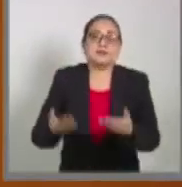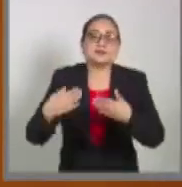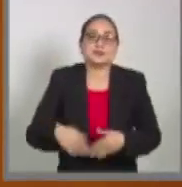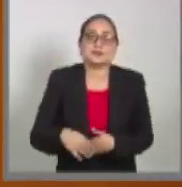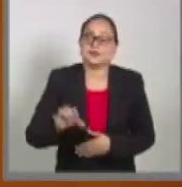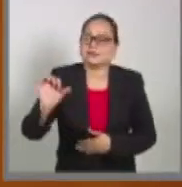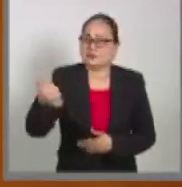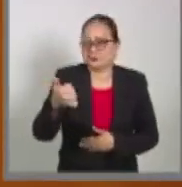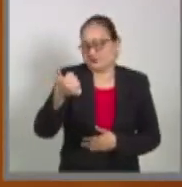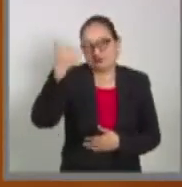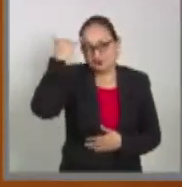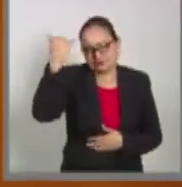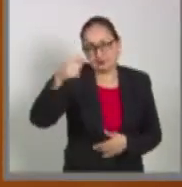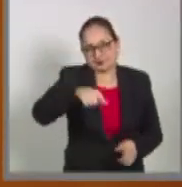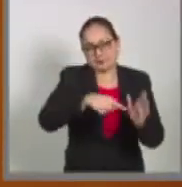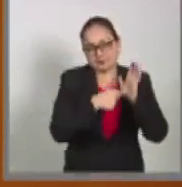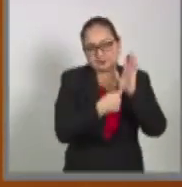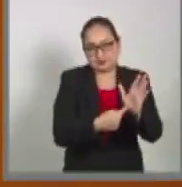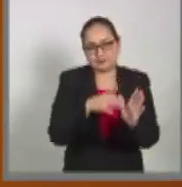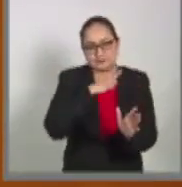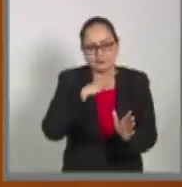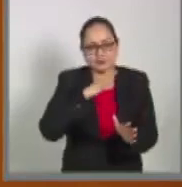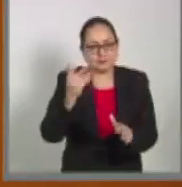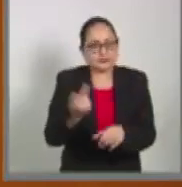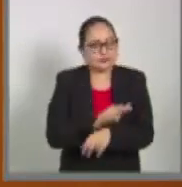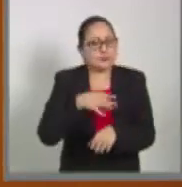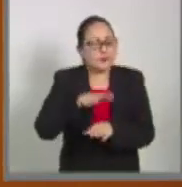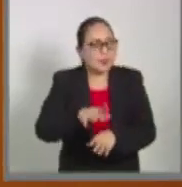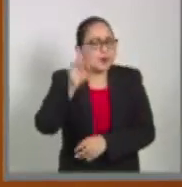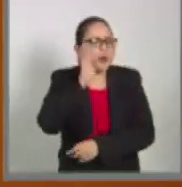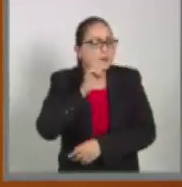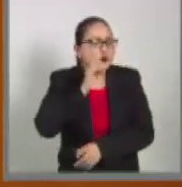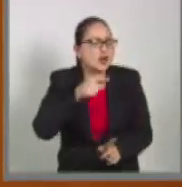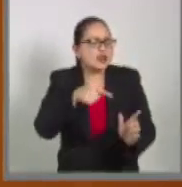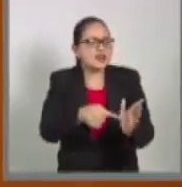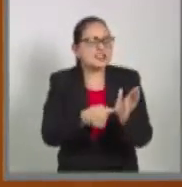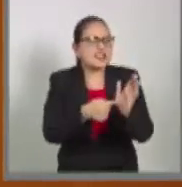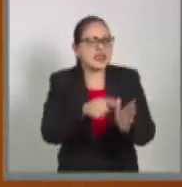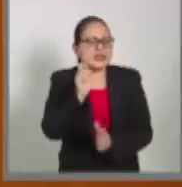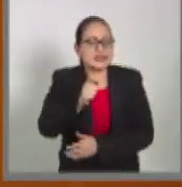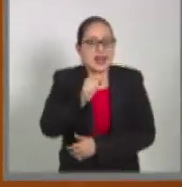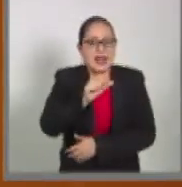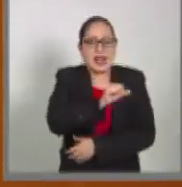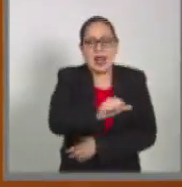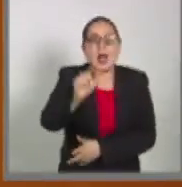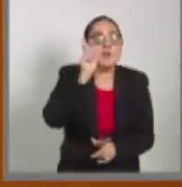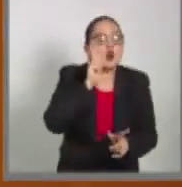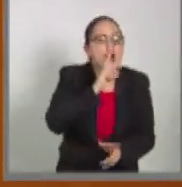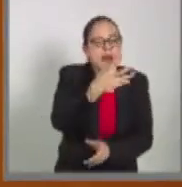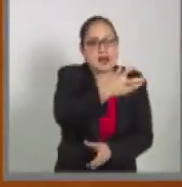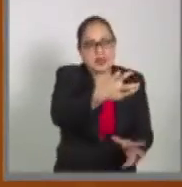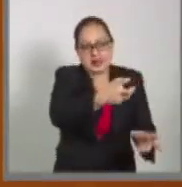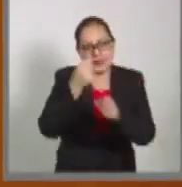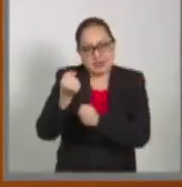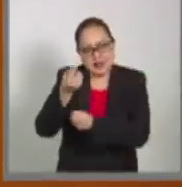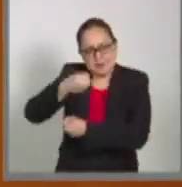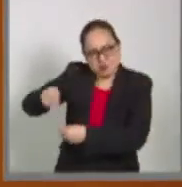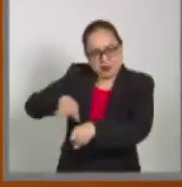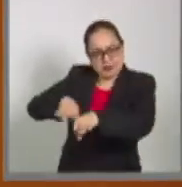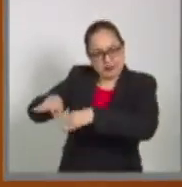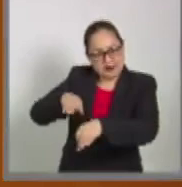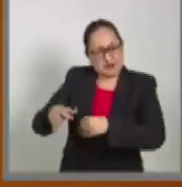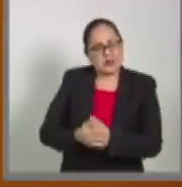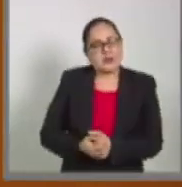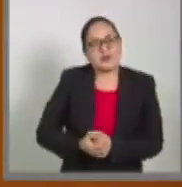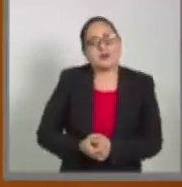Otro rostro terrible de las prácticas que hacen víctimas a las mujeres es la trata de personas. Según las cifras de Naciones